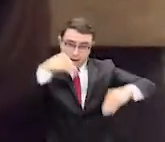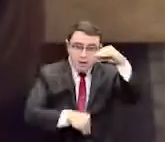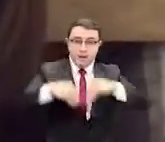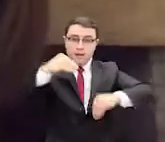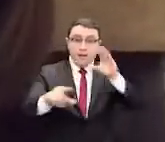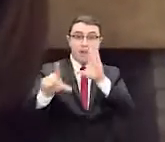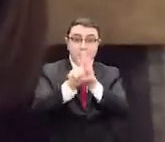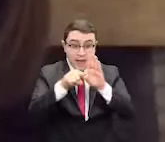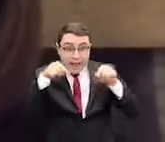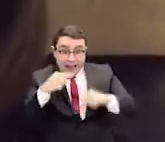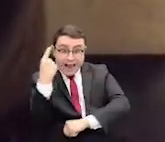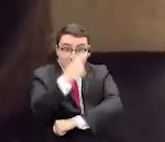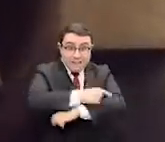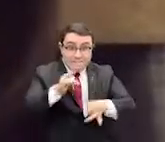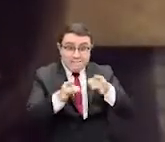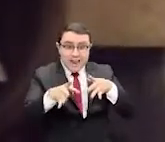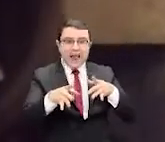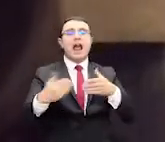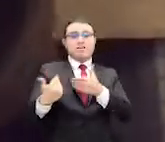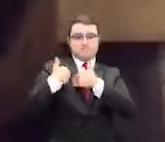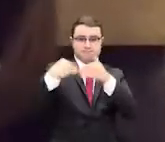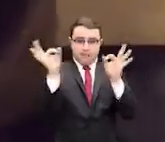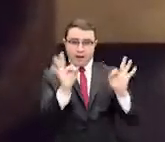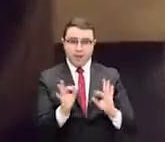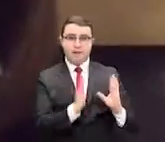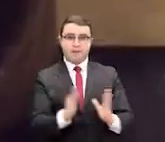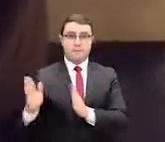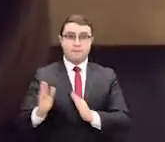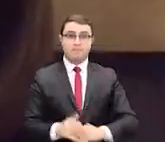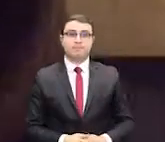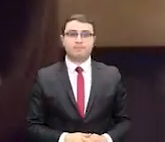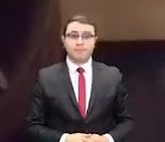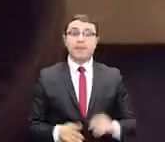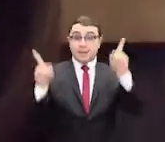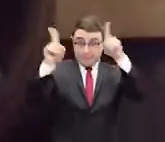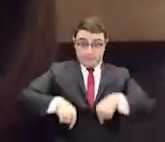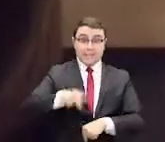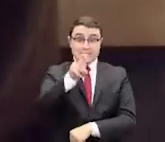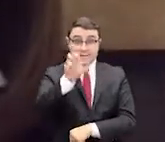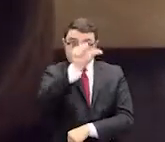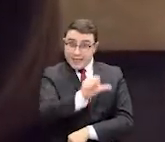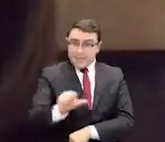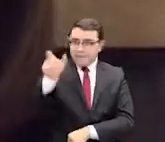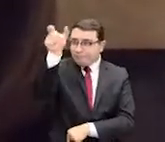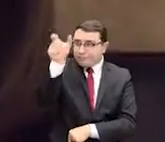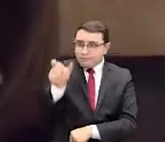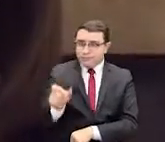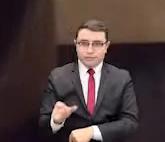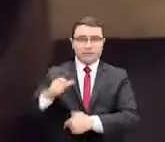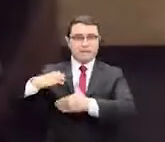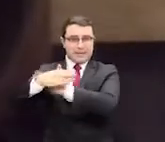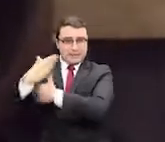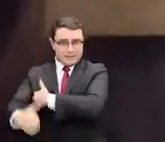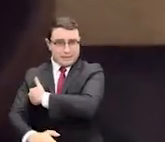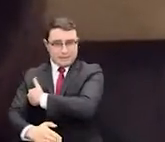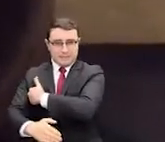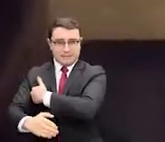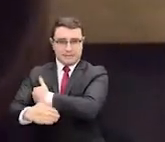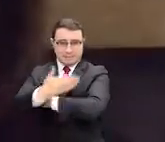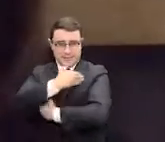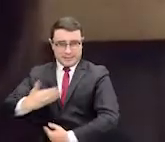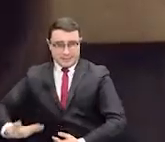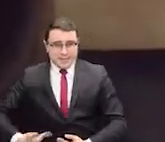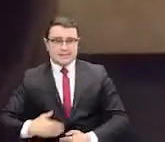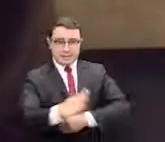Y cada 7 de agosto, con Presidencia de la República y la Cancillería colombiana, tenemos a cargo